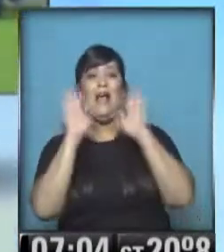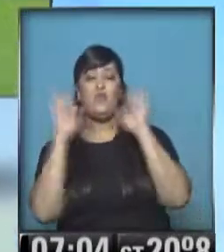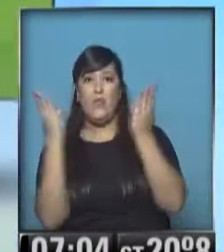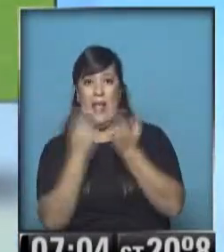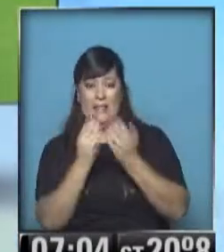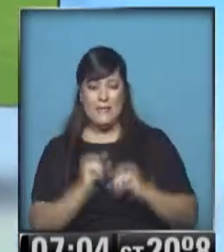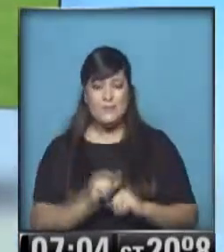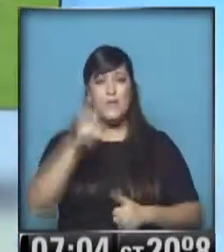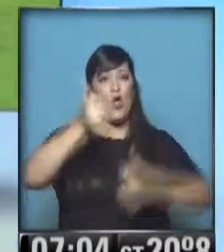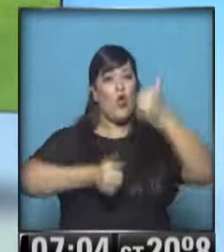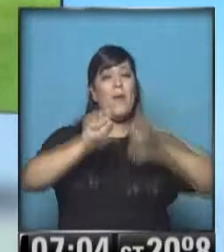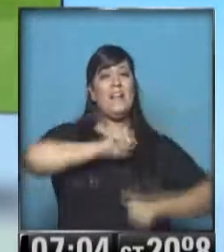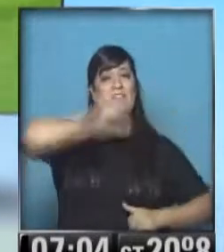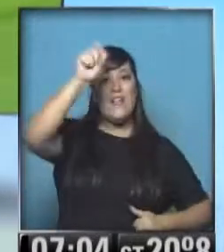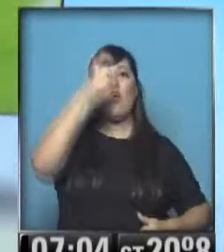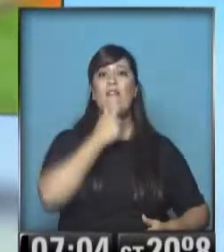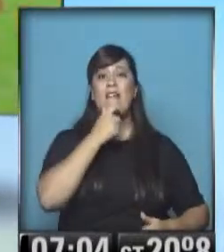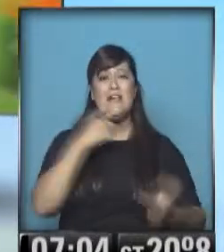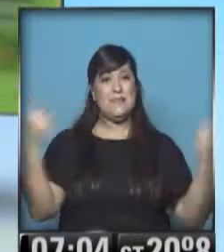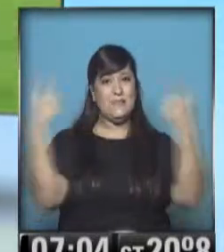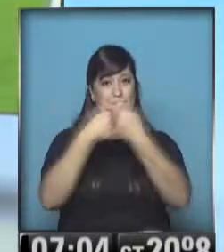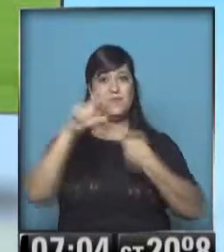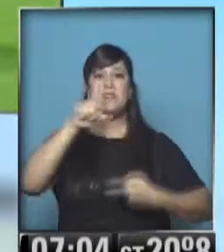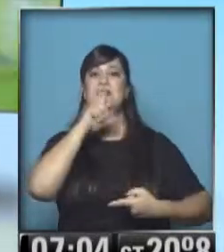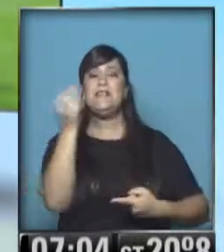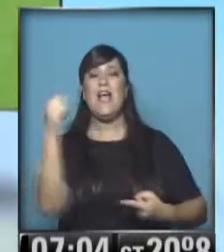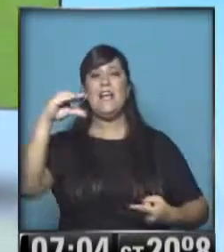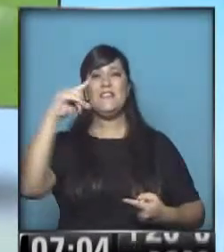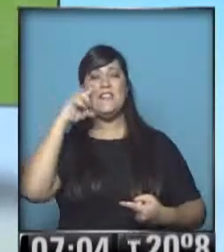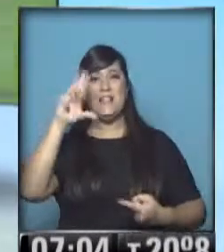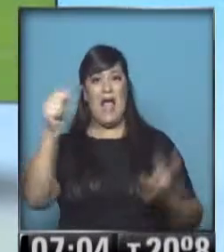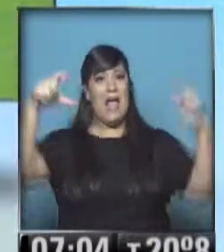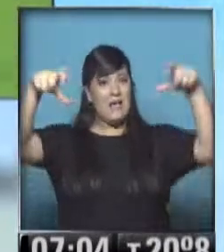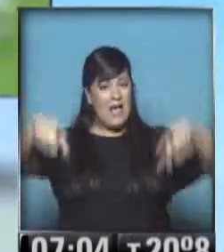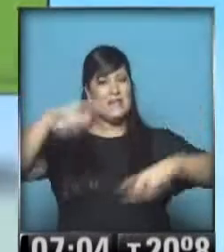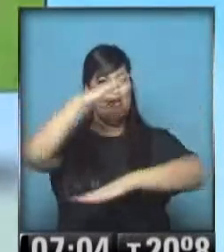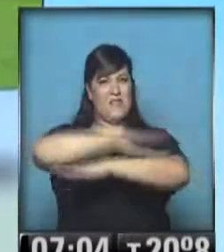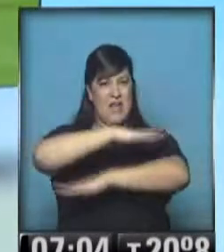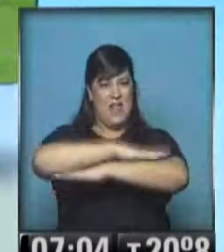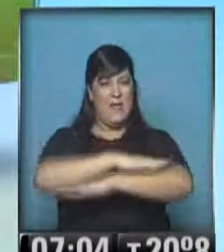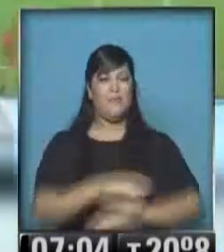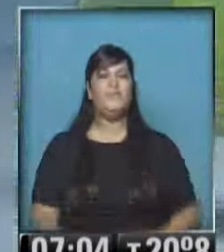la Libertadores, Racing recibe al Táchira. Lo hará en Avellaneda.